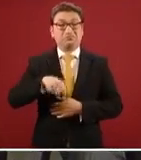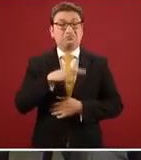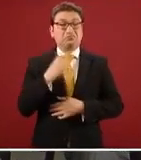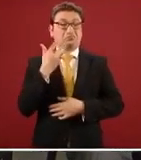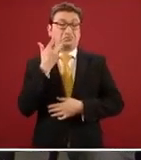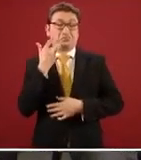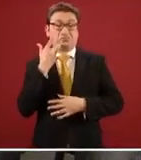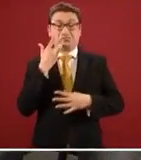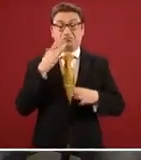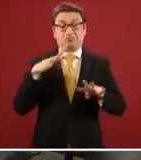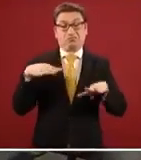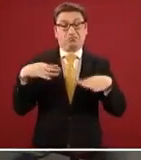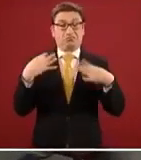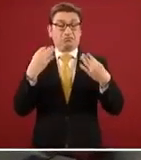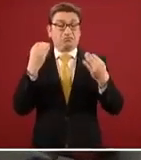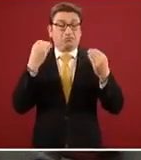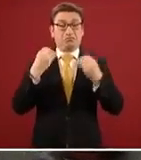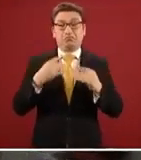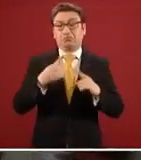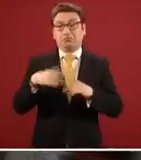extravagantes,